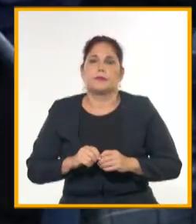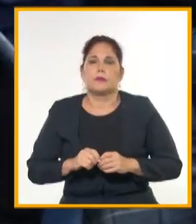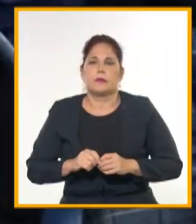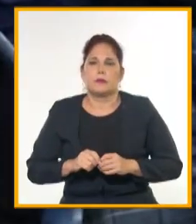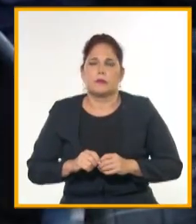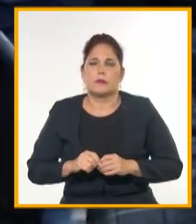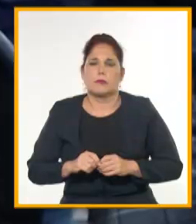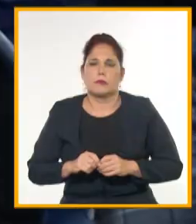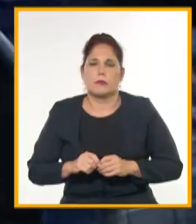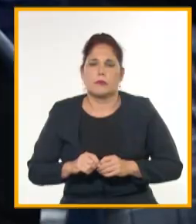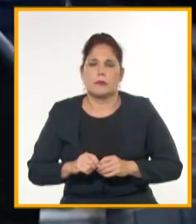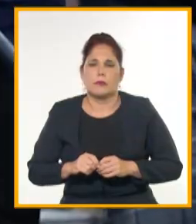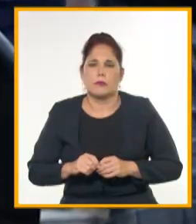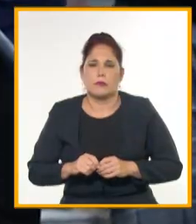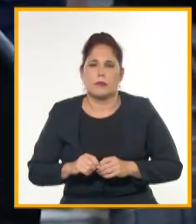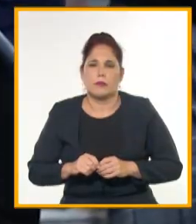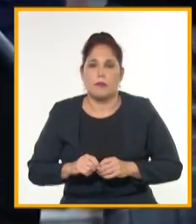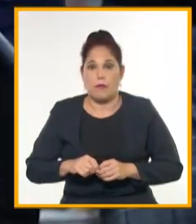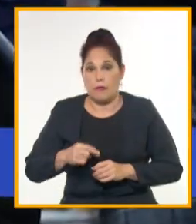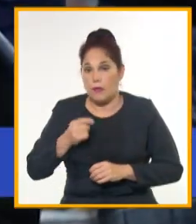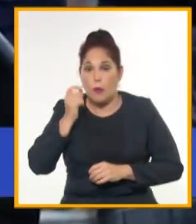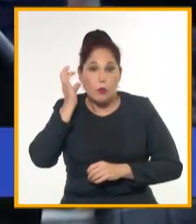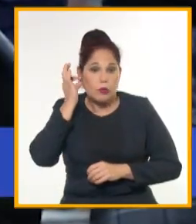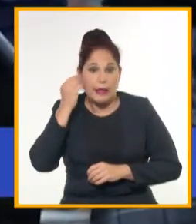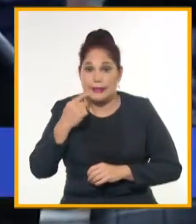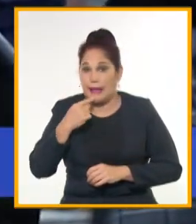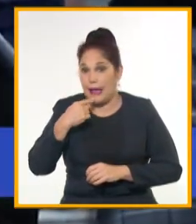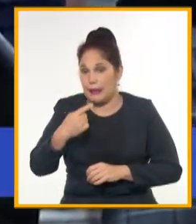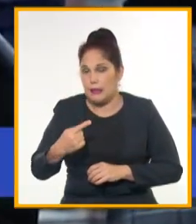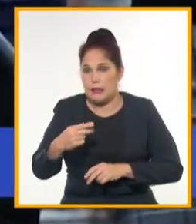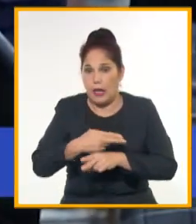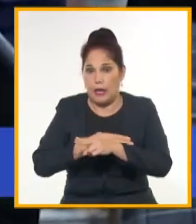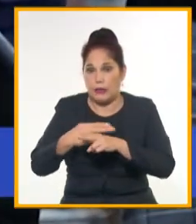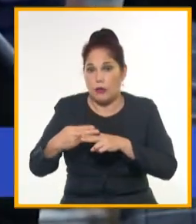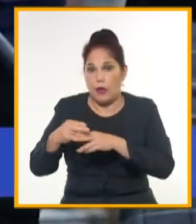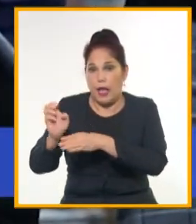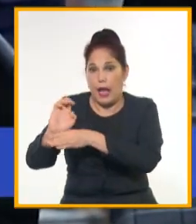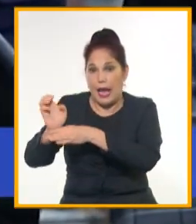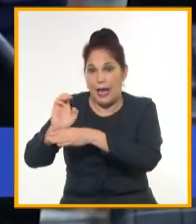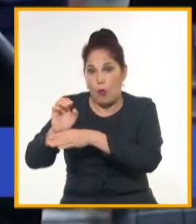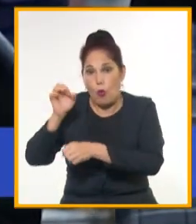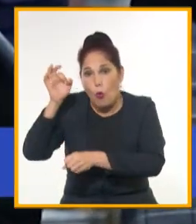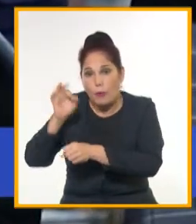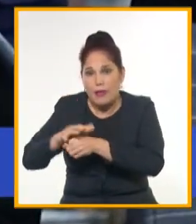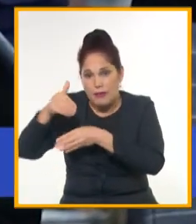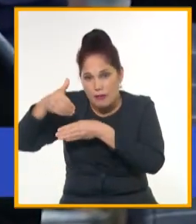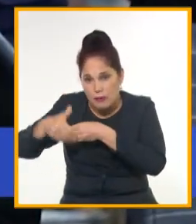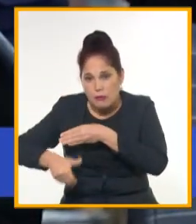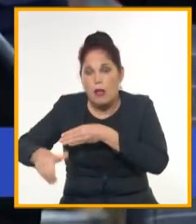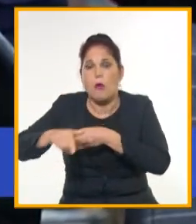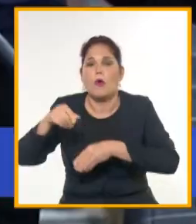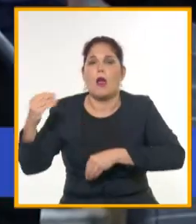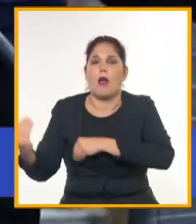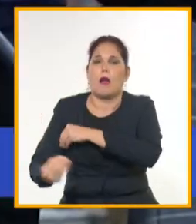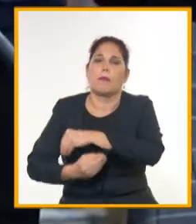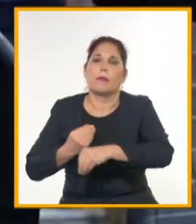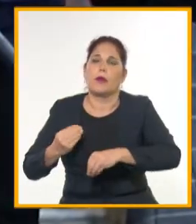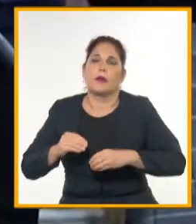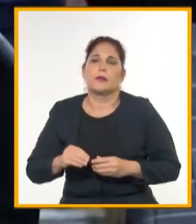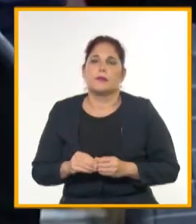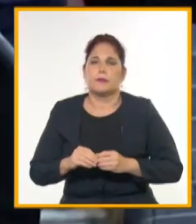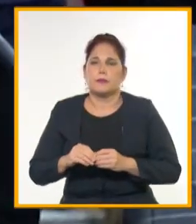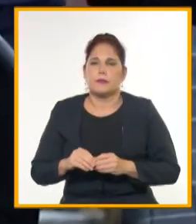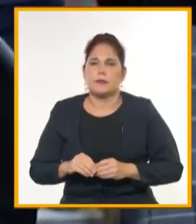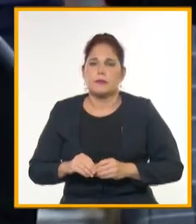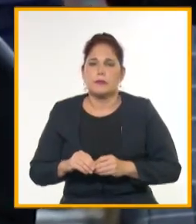Aquí, en Tixán, la historia del Ecuador empieza a cambiarse,